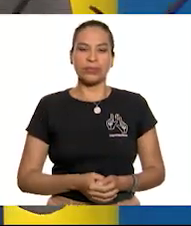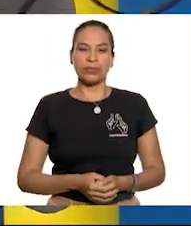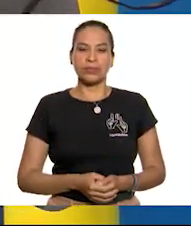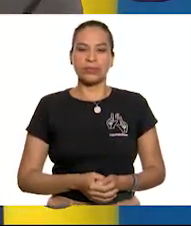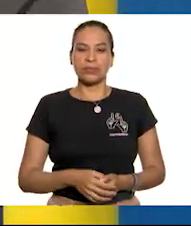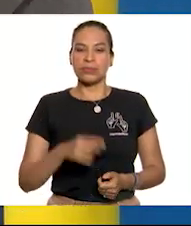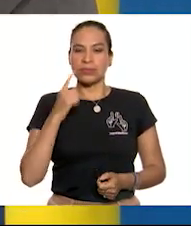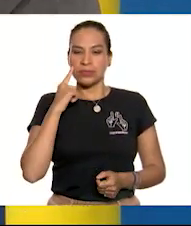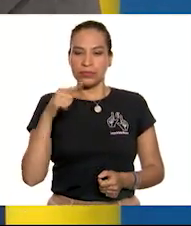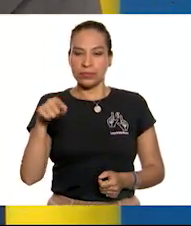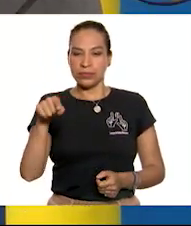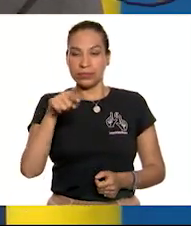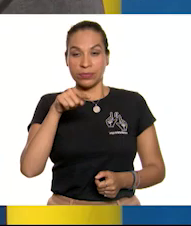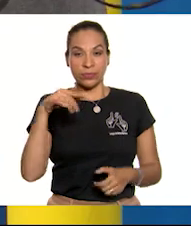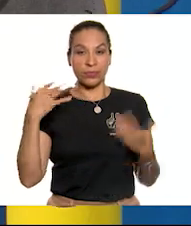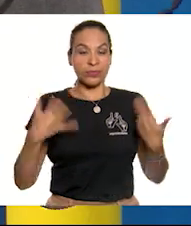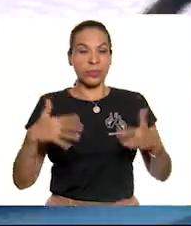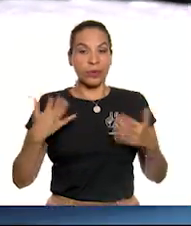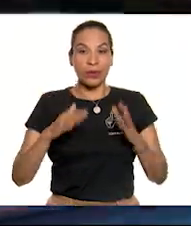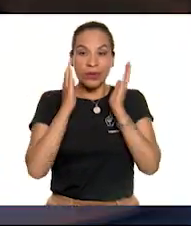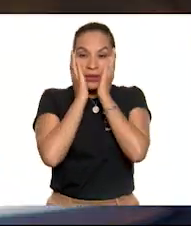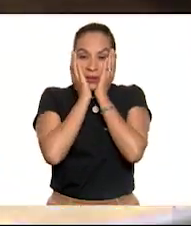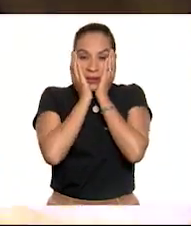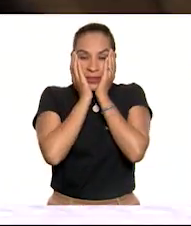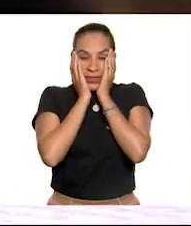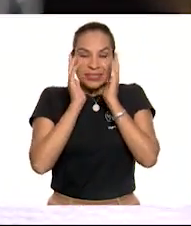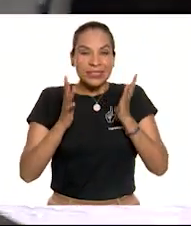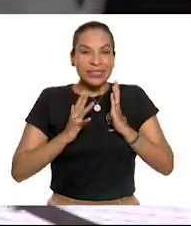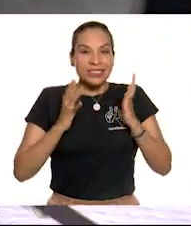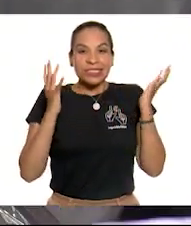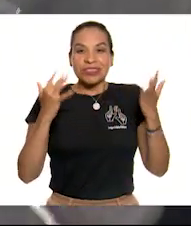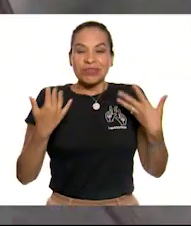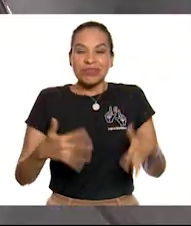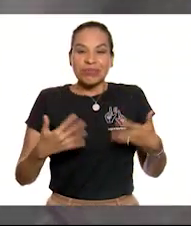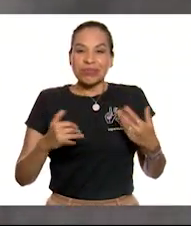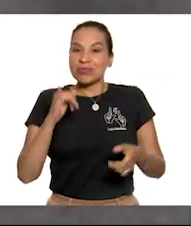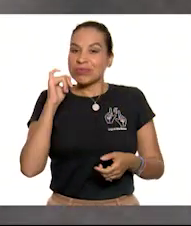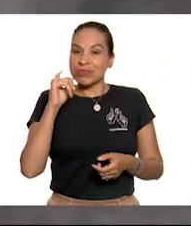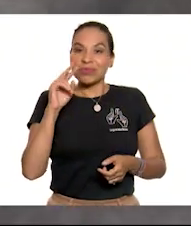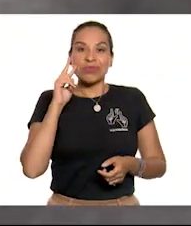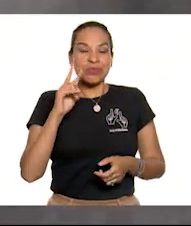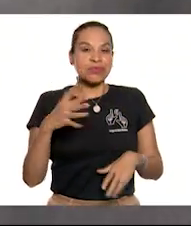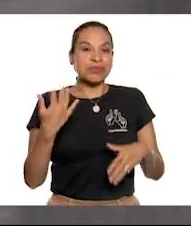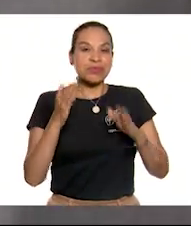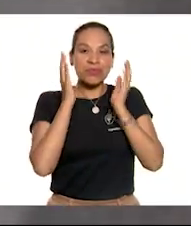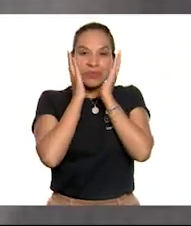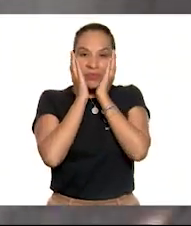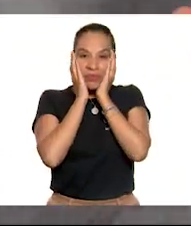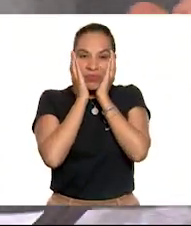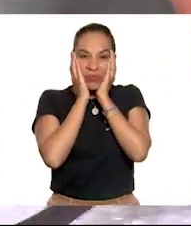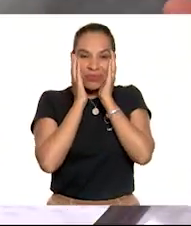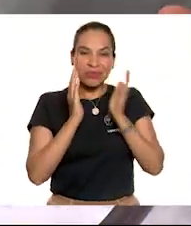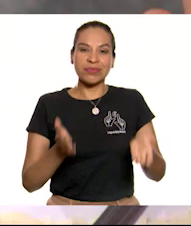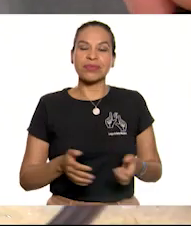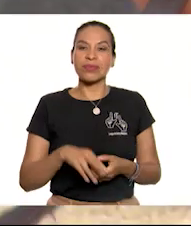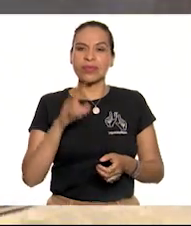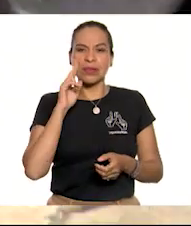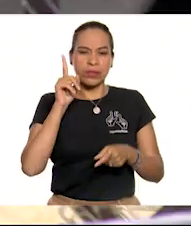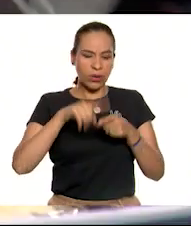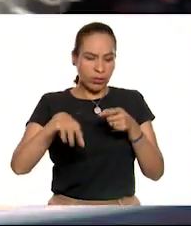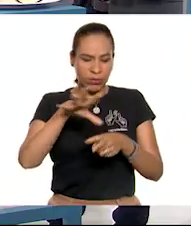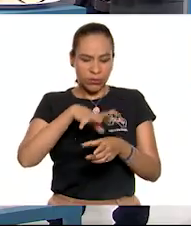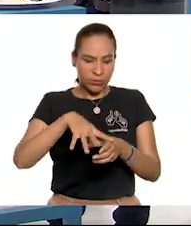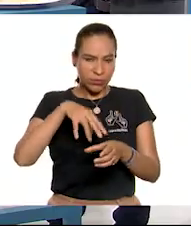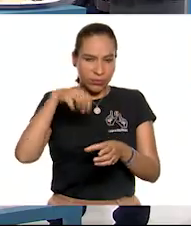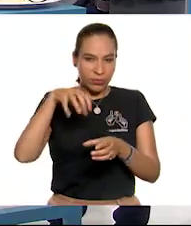¡Órale! ¿Te fijaste, Ale? ¡Qué increíble! Sí. ¡Órale! Y se va separando todo